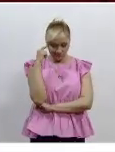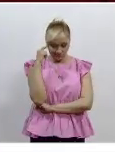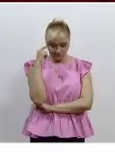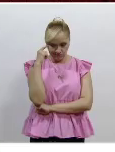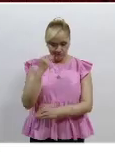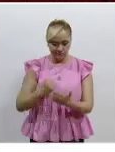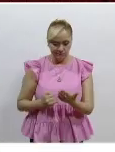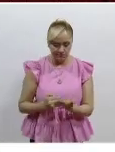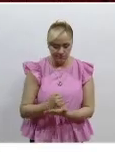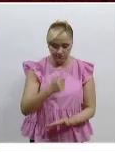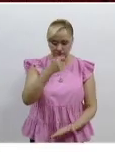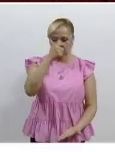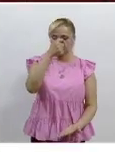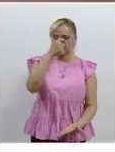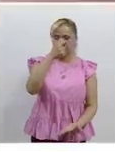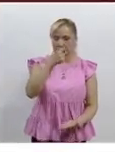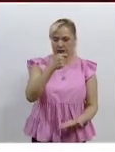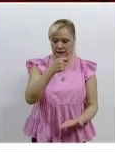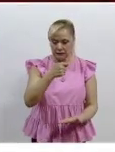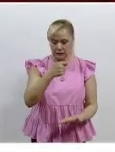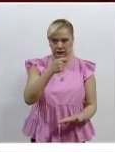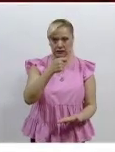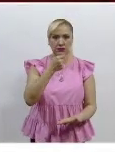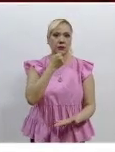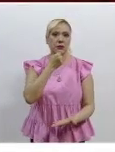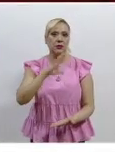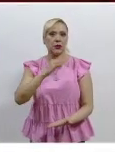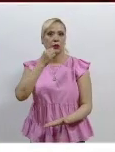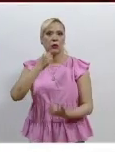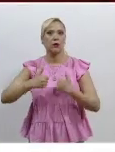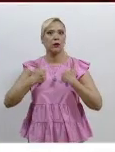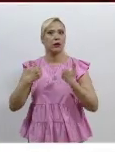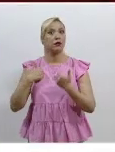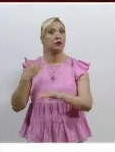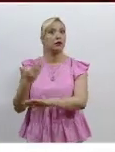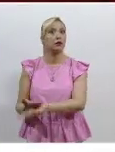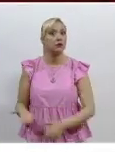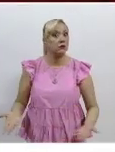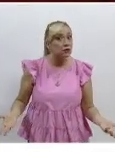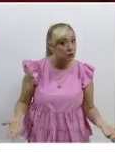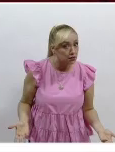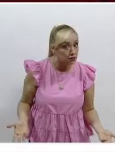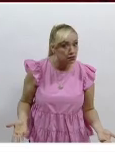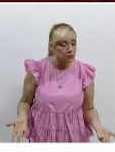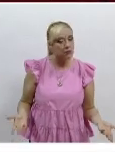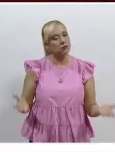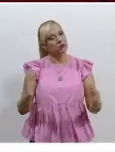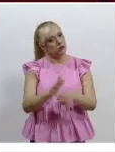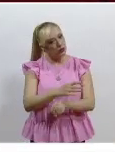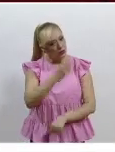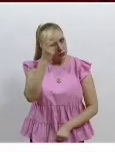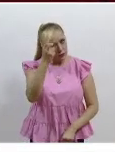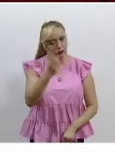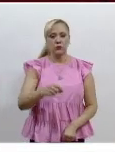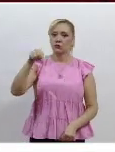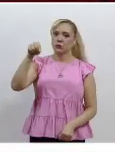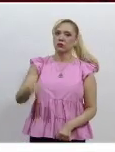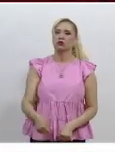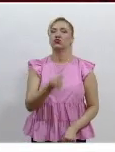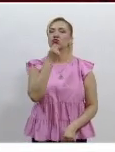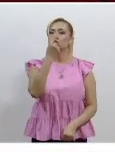va a afectar los derechos de niñas, niños o adolescentes. En este sentido, el interés